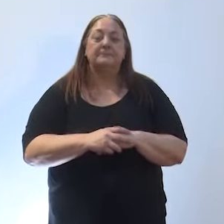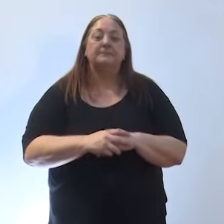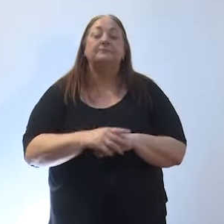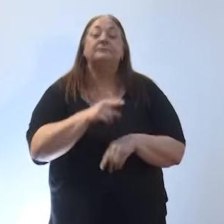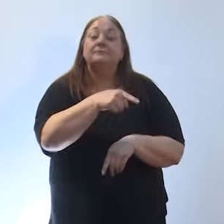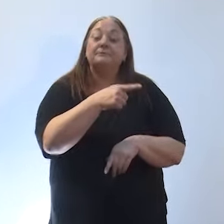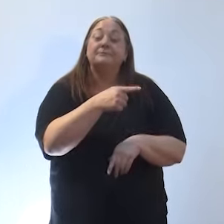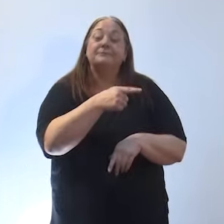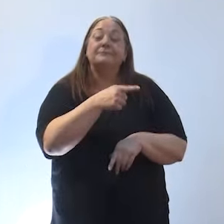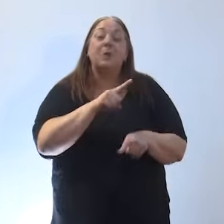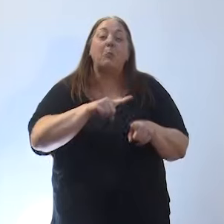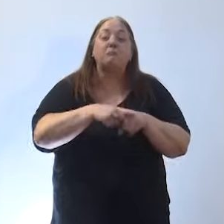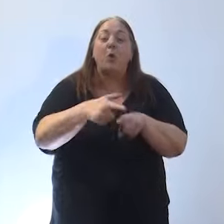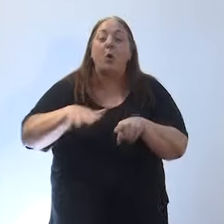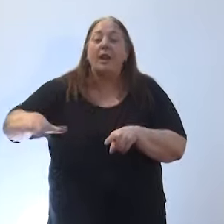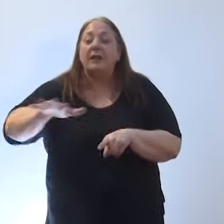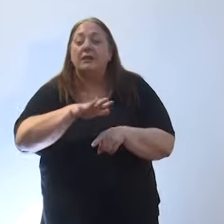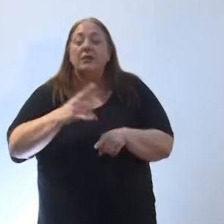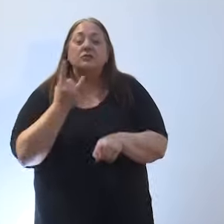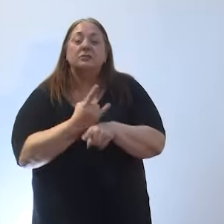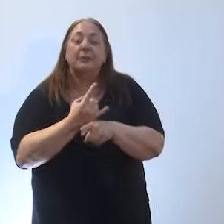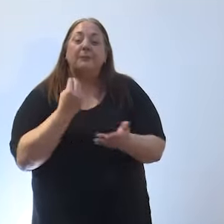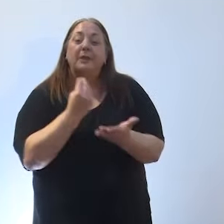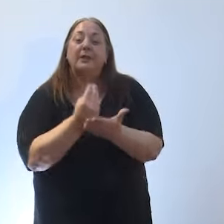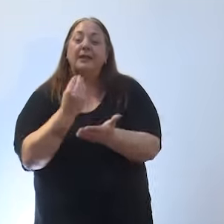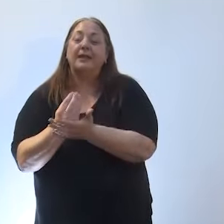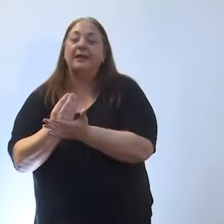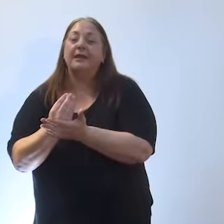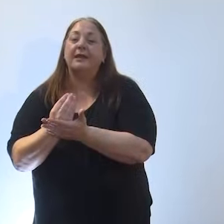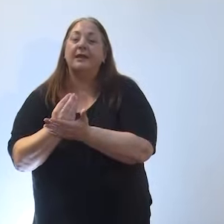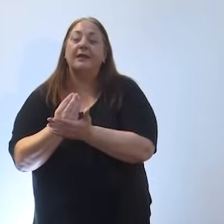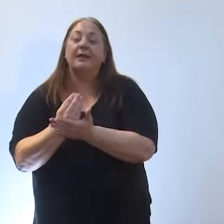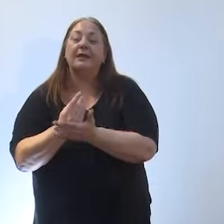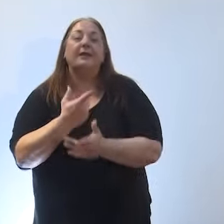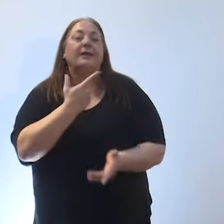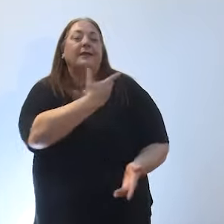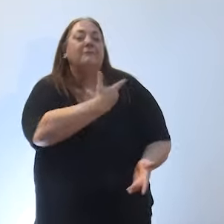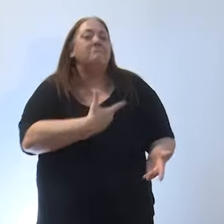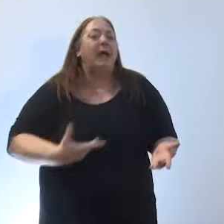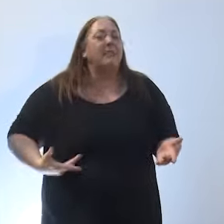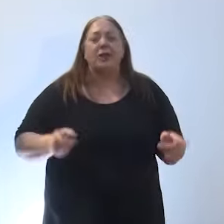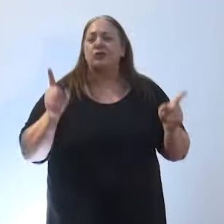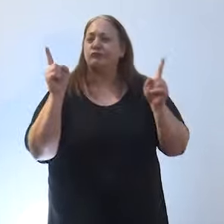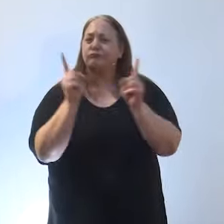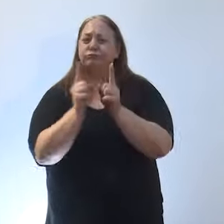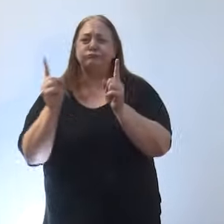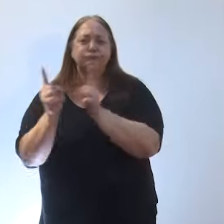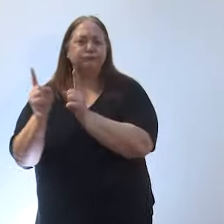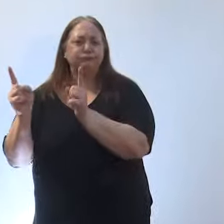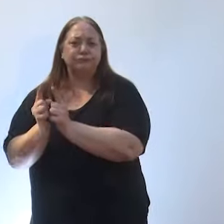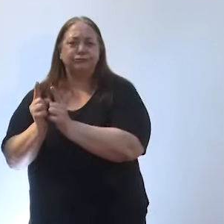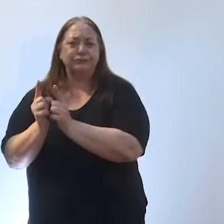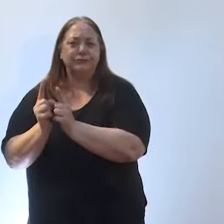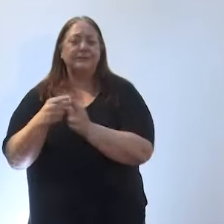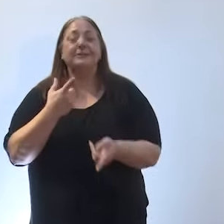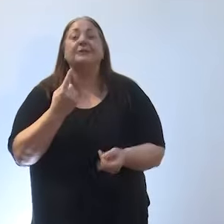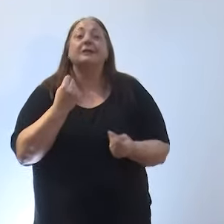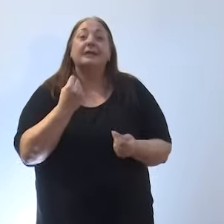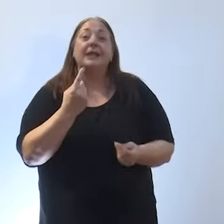están sujetos a mandatos limitados mientras el poder